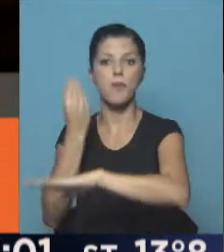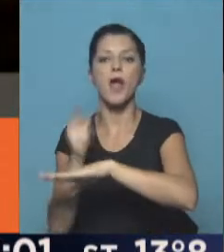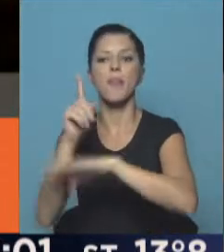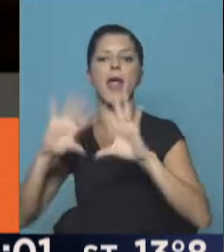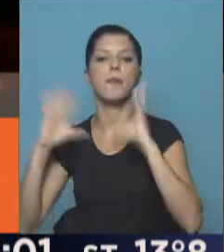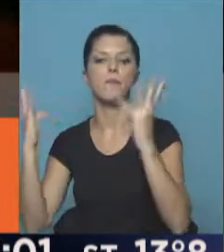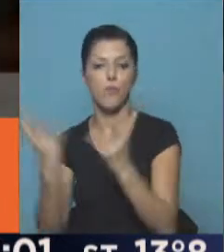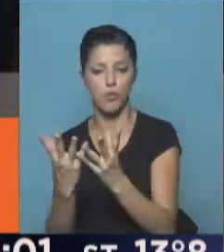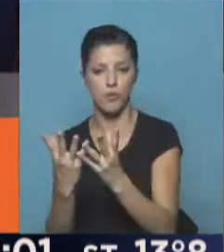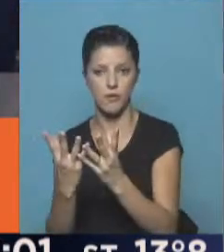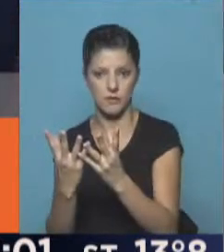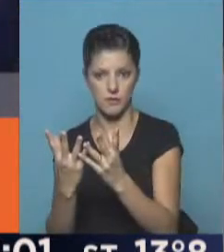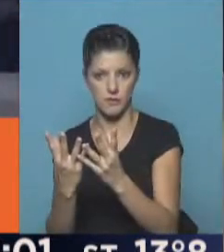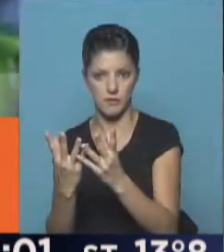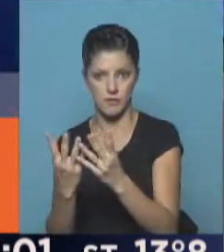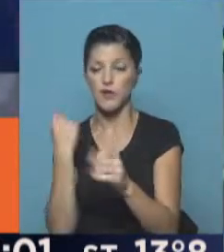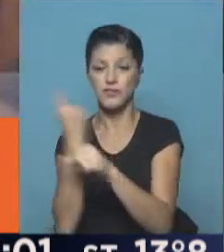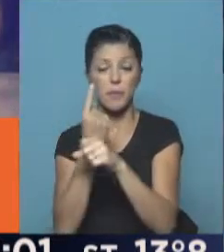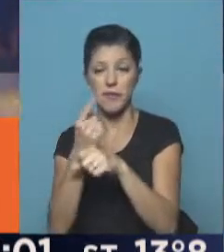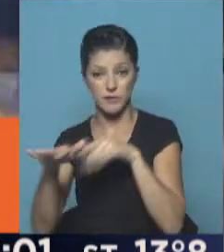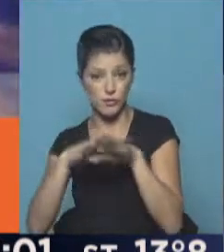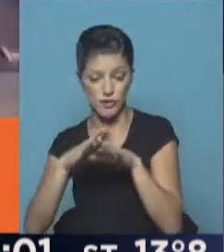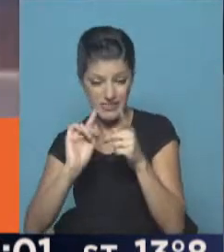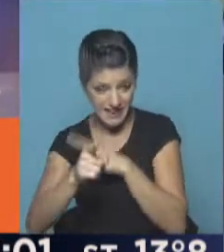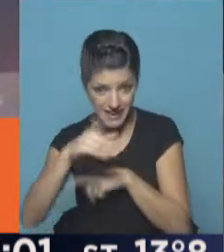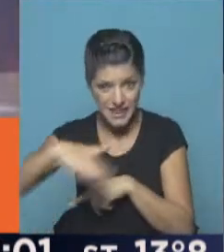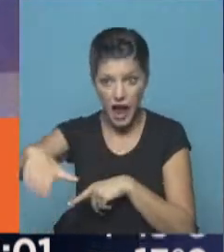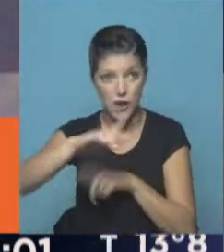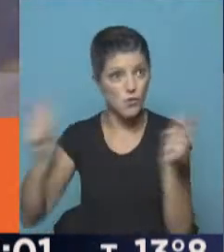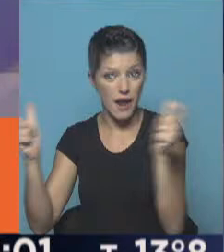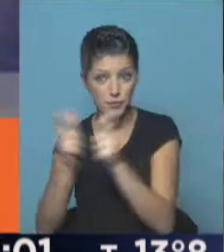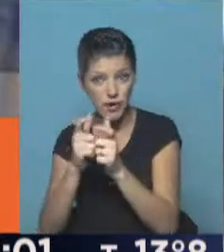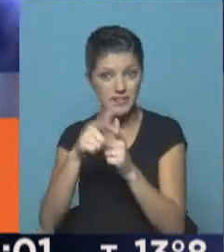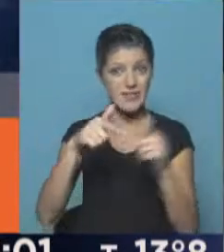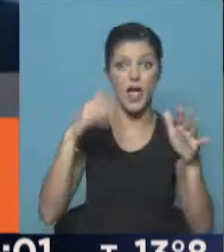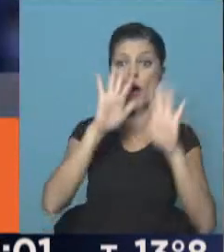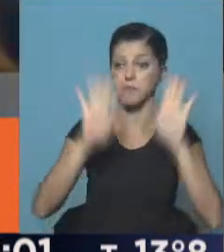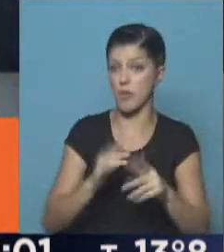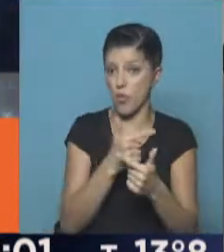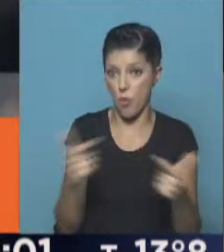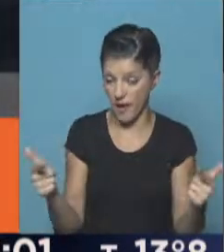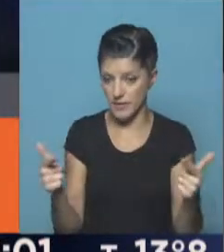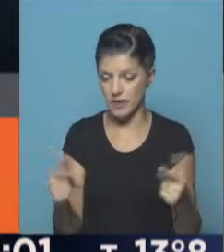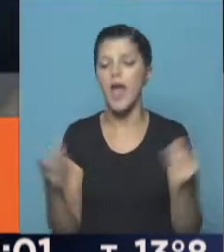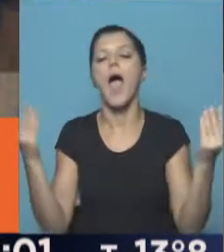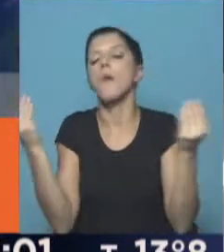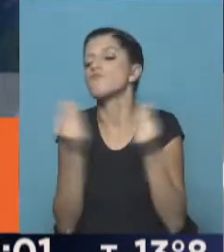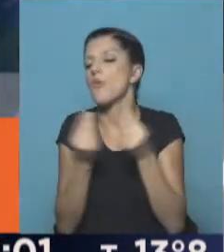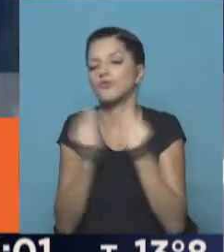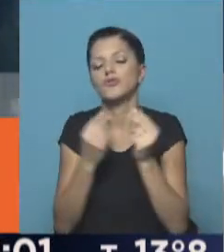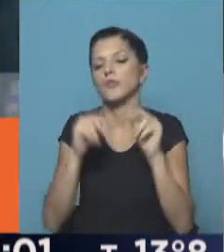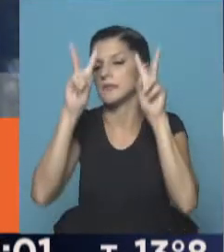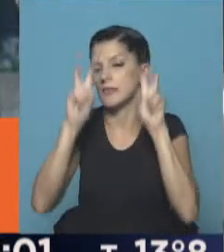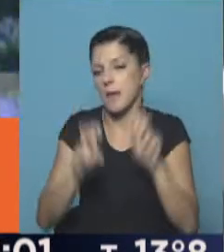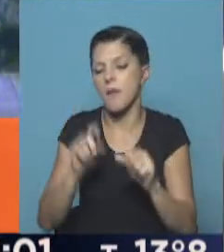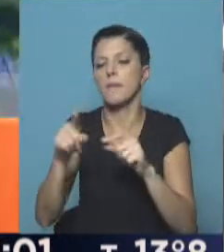ni aplicar gobernanza al ámbito inmediato en donde se desarrolla la reunión. Hay múltiples cuestiones alrededor de la globalización que